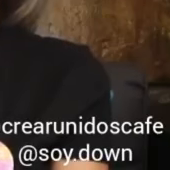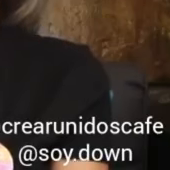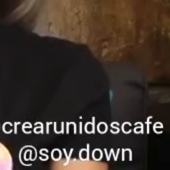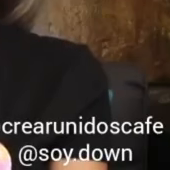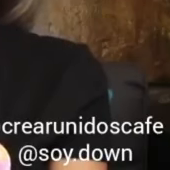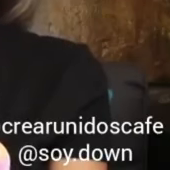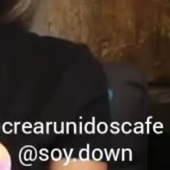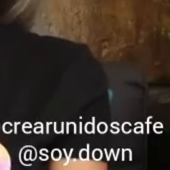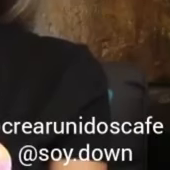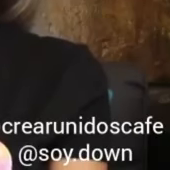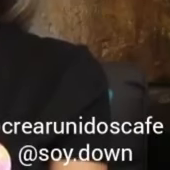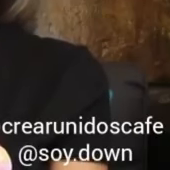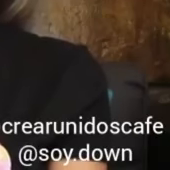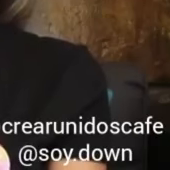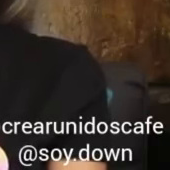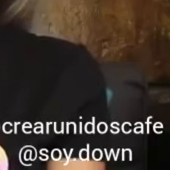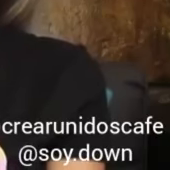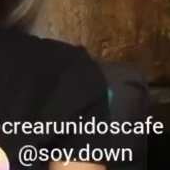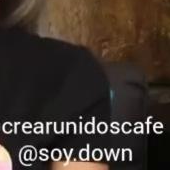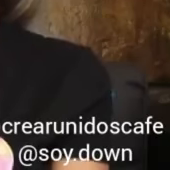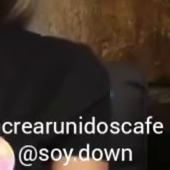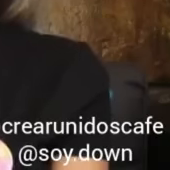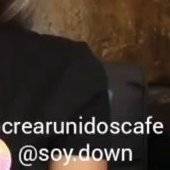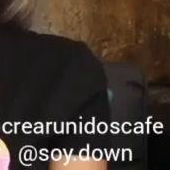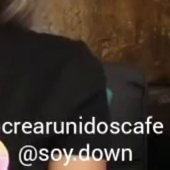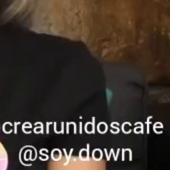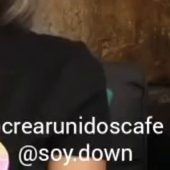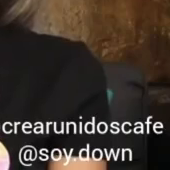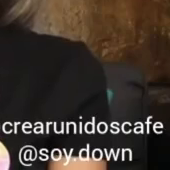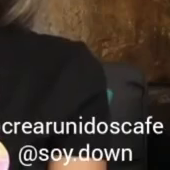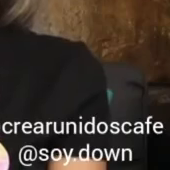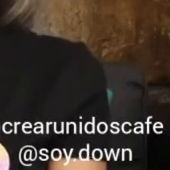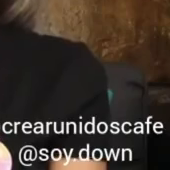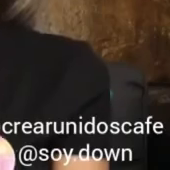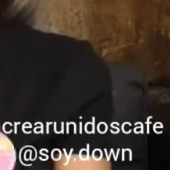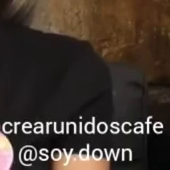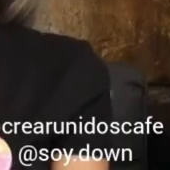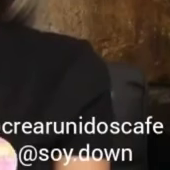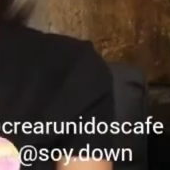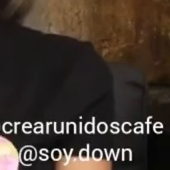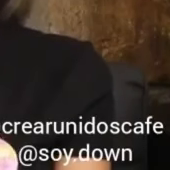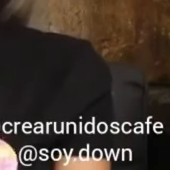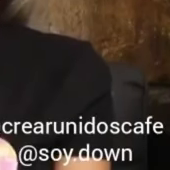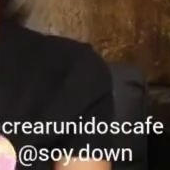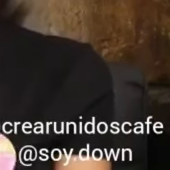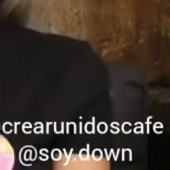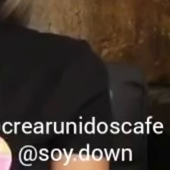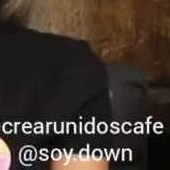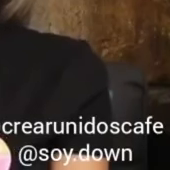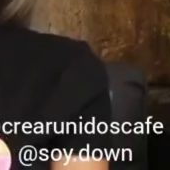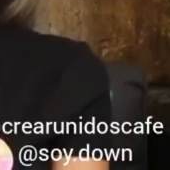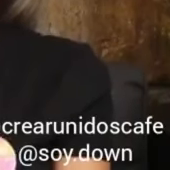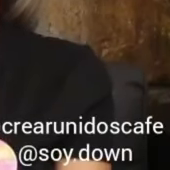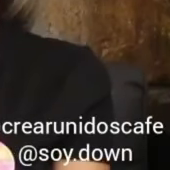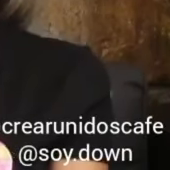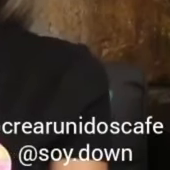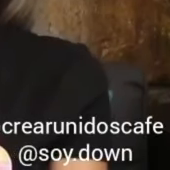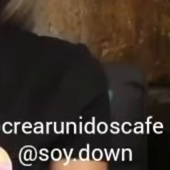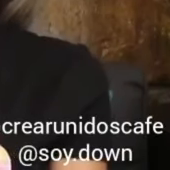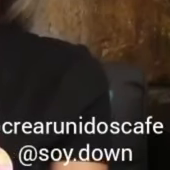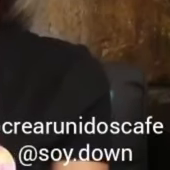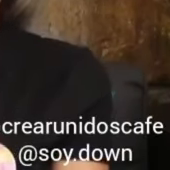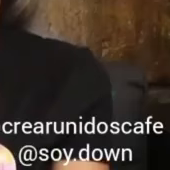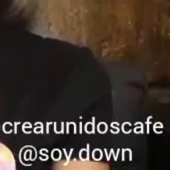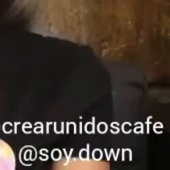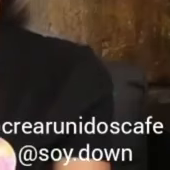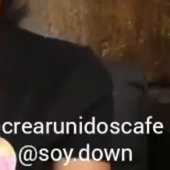y todo el valor que le agrega a tener una persona libertad al interior de su organización que dinamiza el clima organizacional que